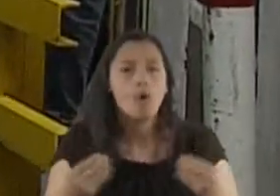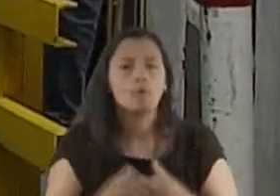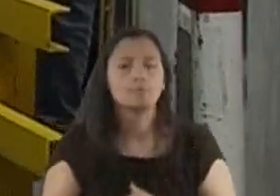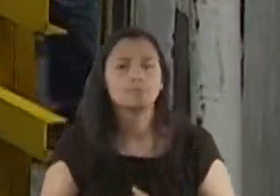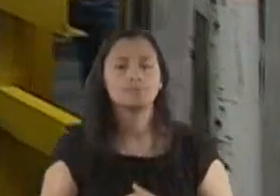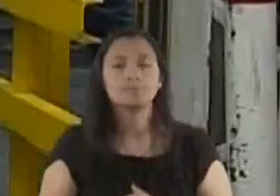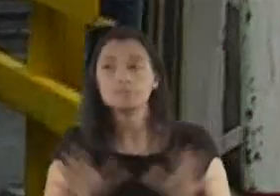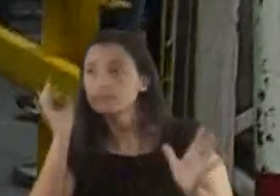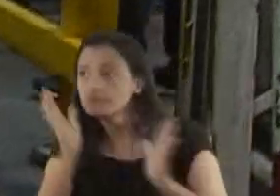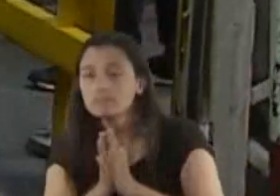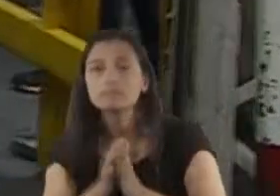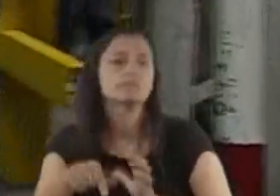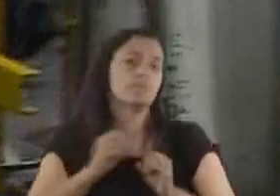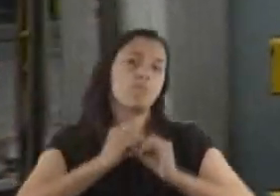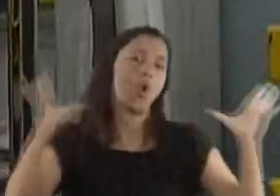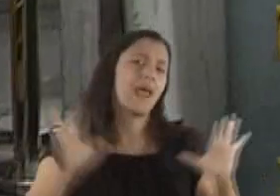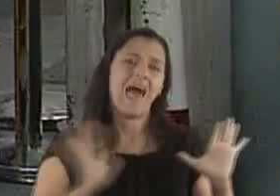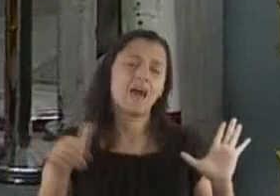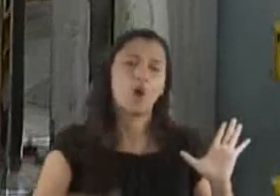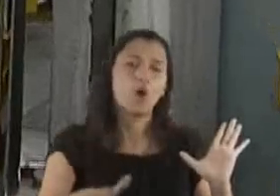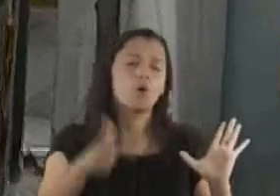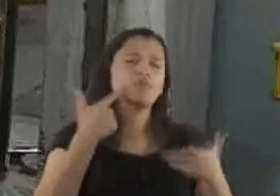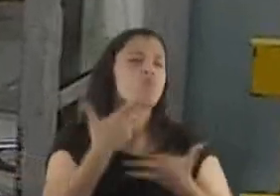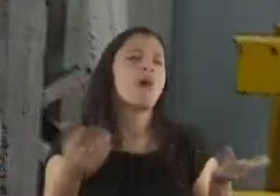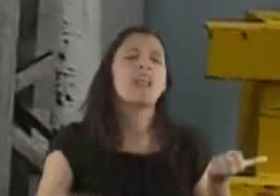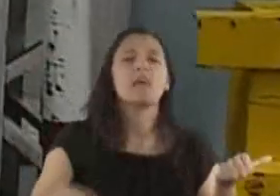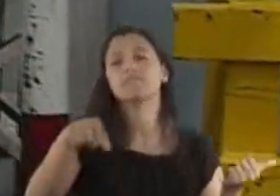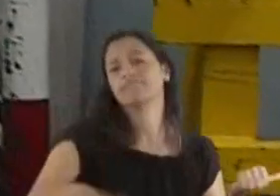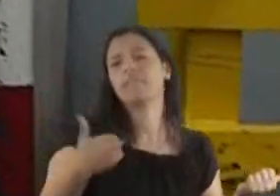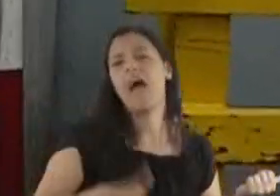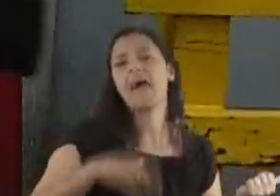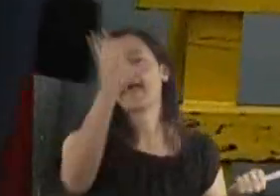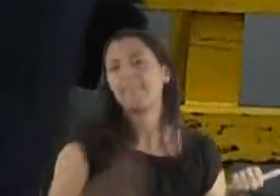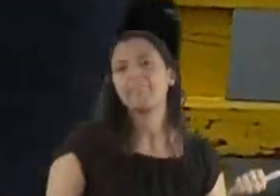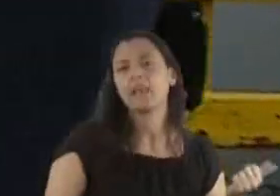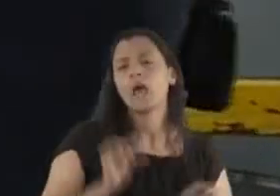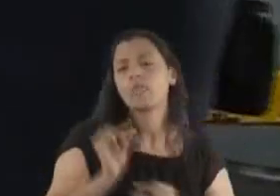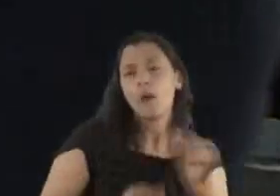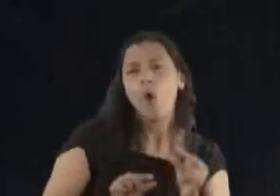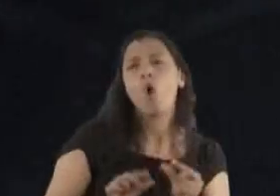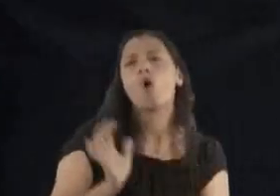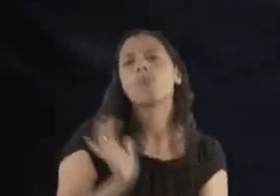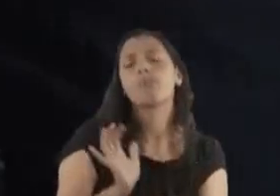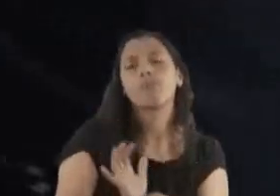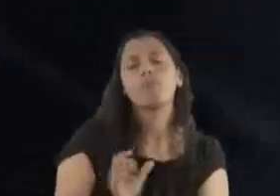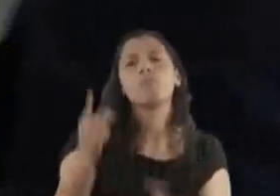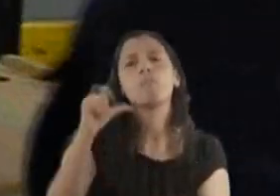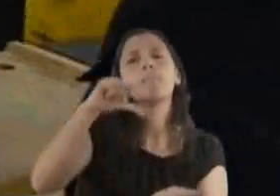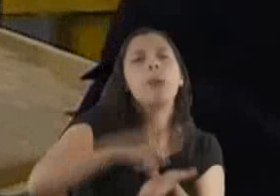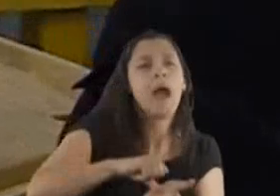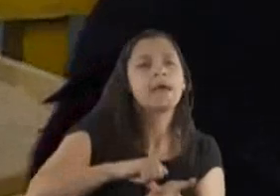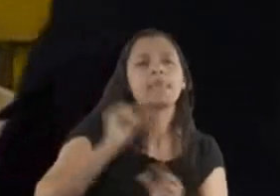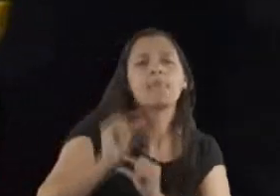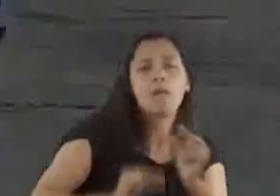perdona está claramente la argentina viene siendo un país que está